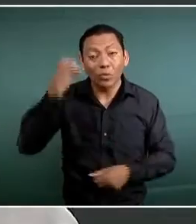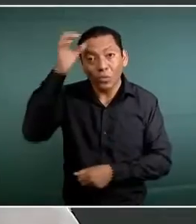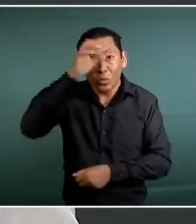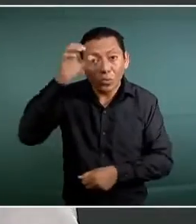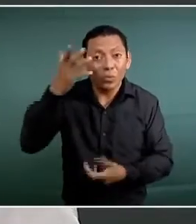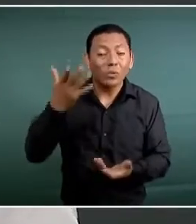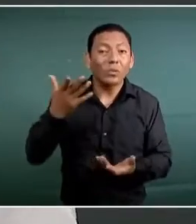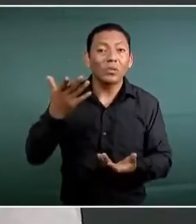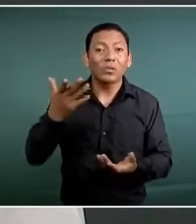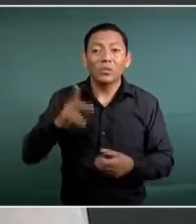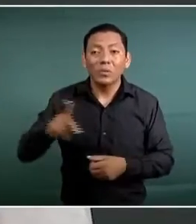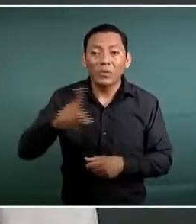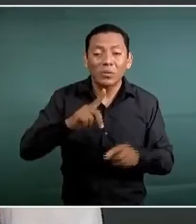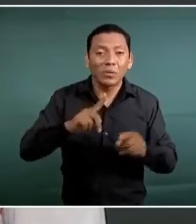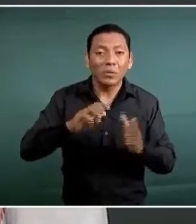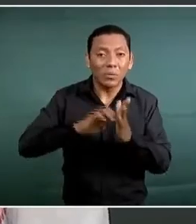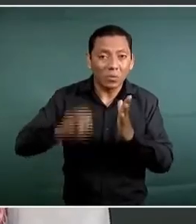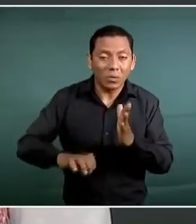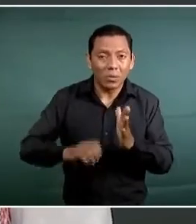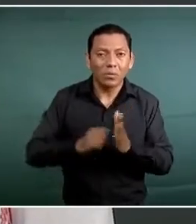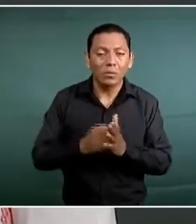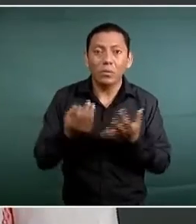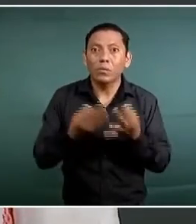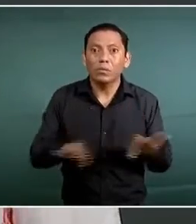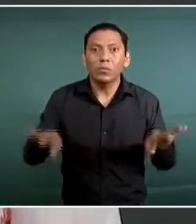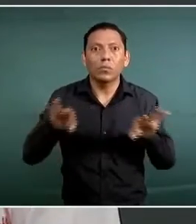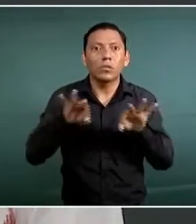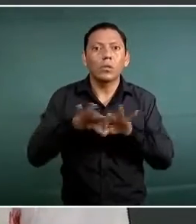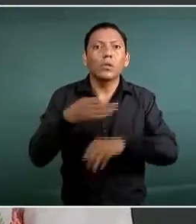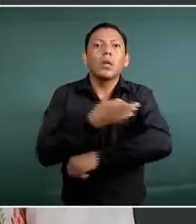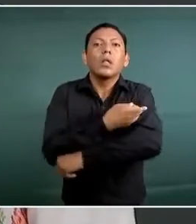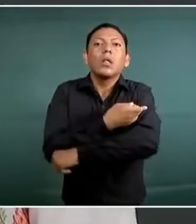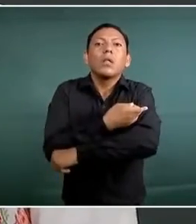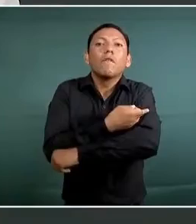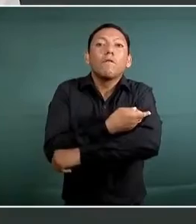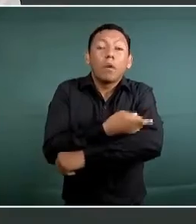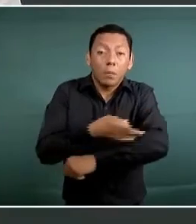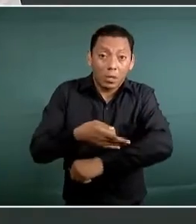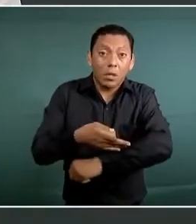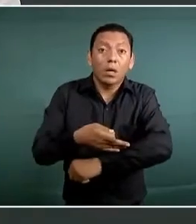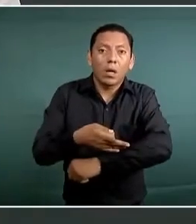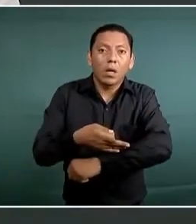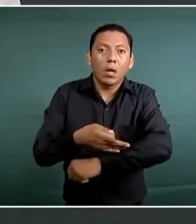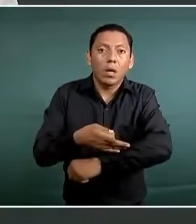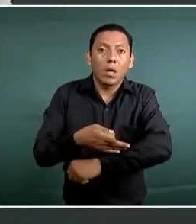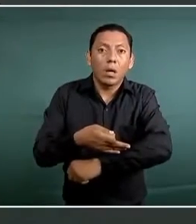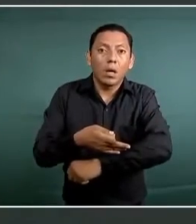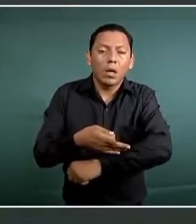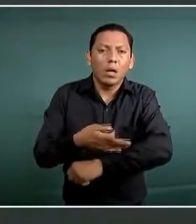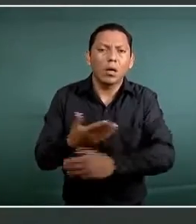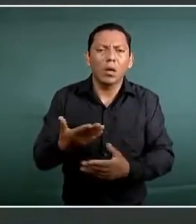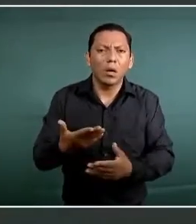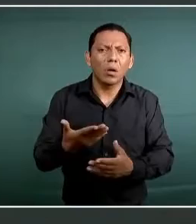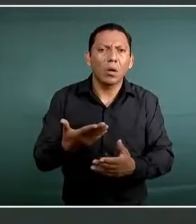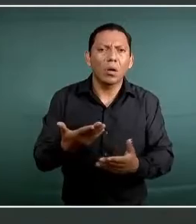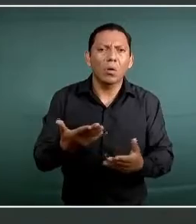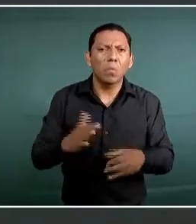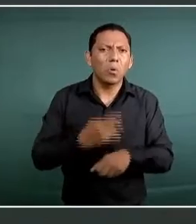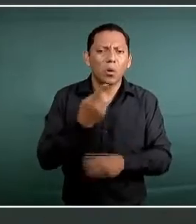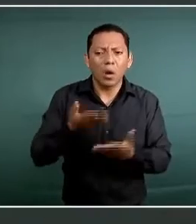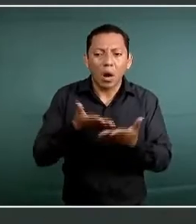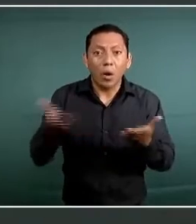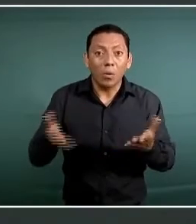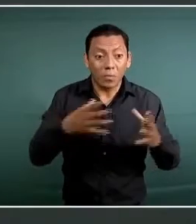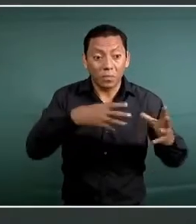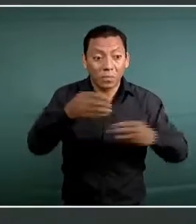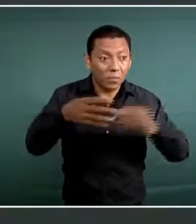pueblos por ejemplo la importancia de la familia porque ahora ante la